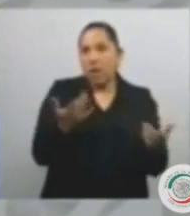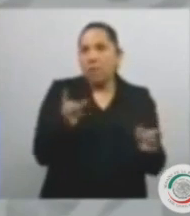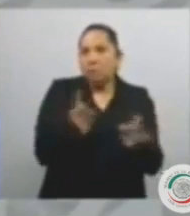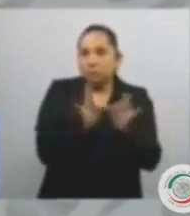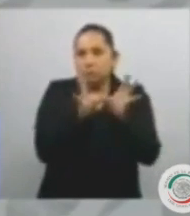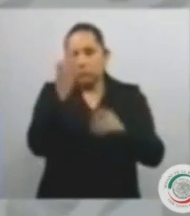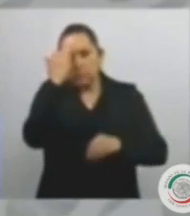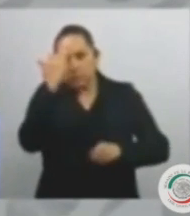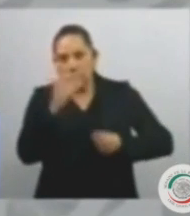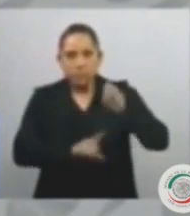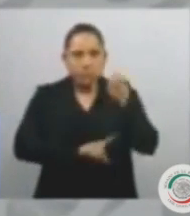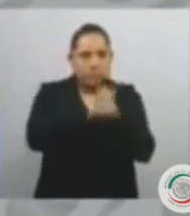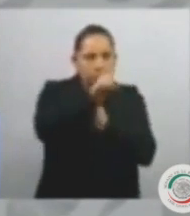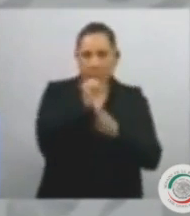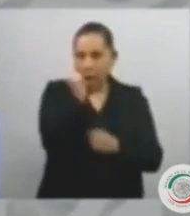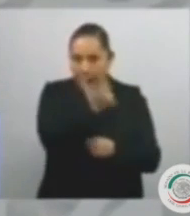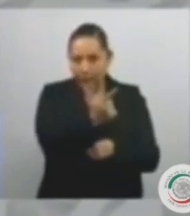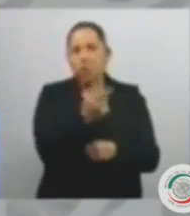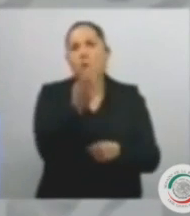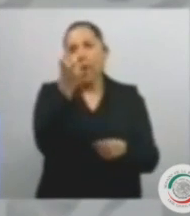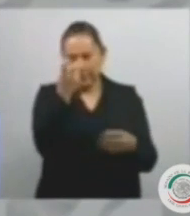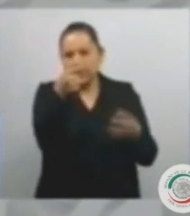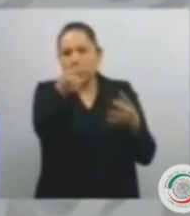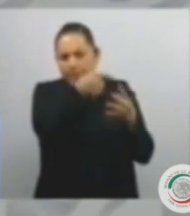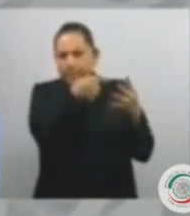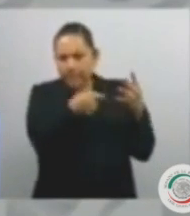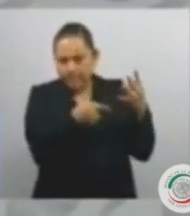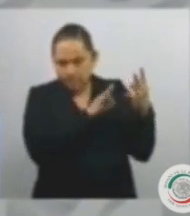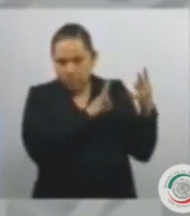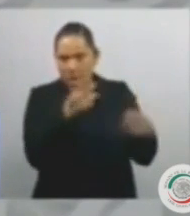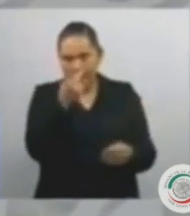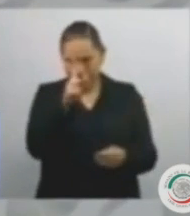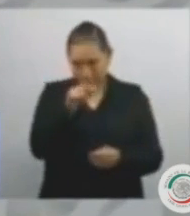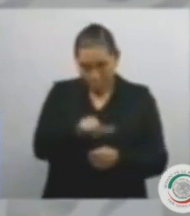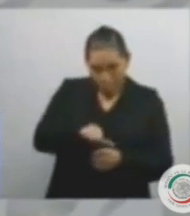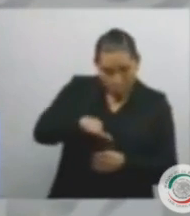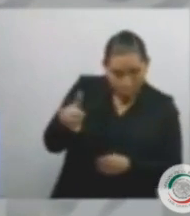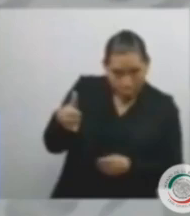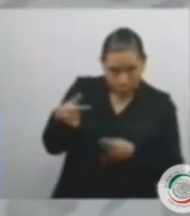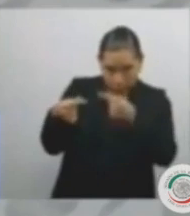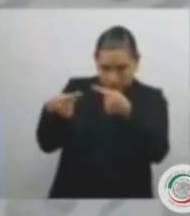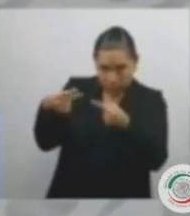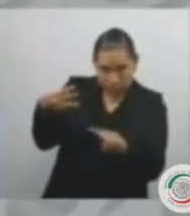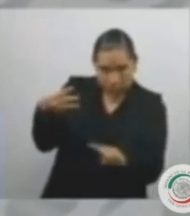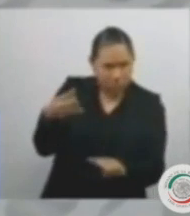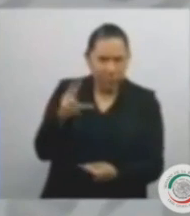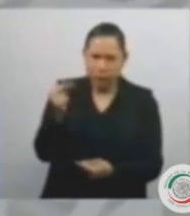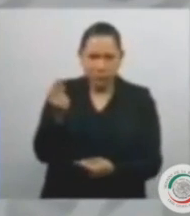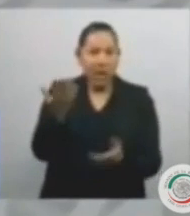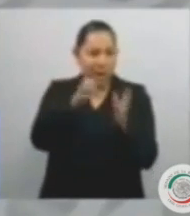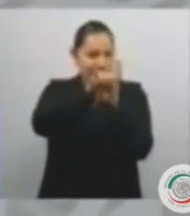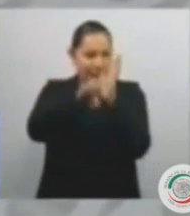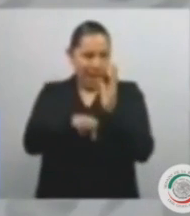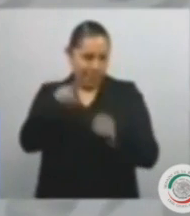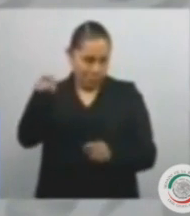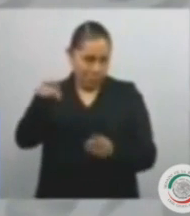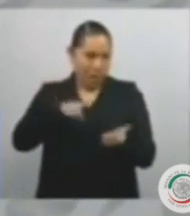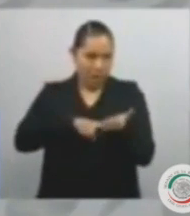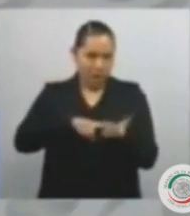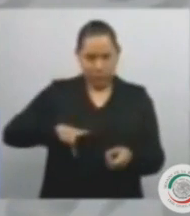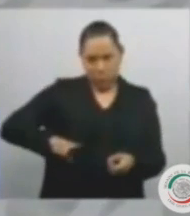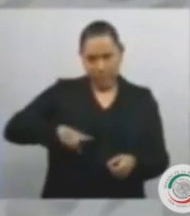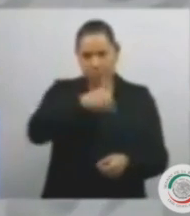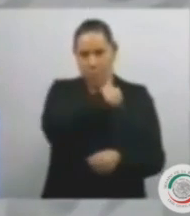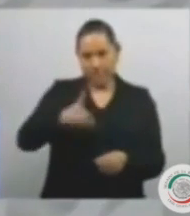las intervenciones de todos los días del presidente de la República han recibido el título eufemístico de